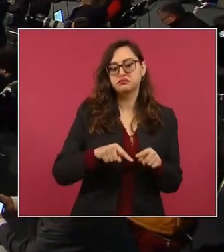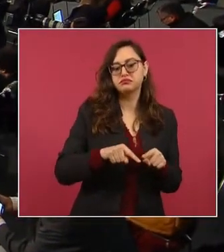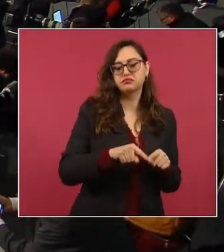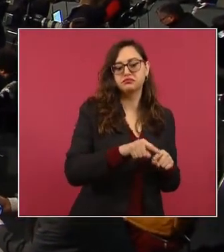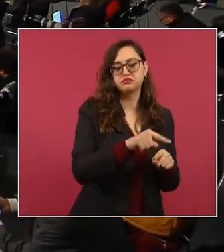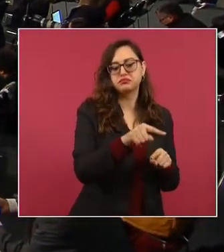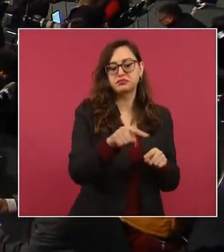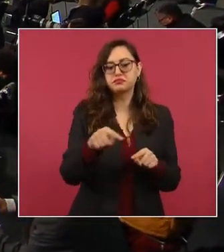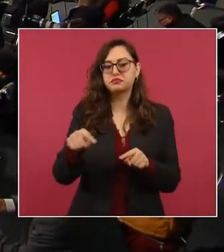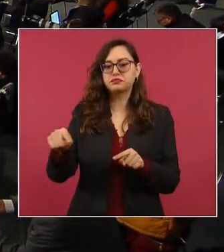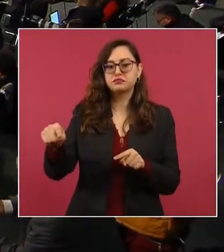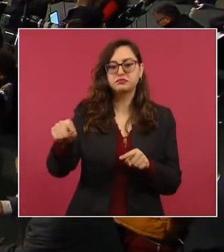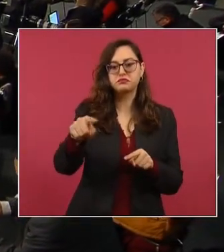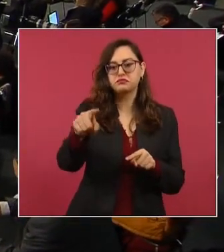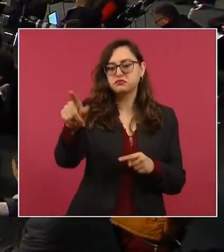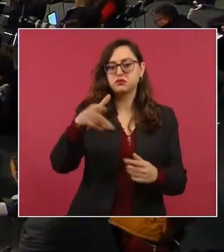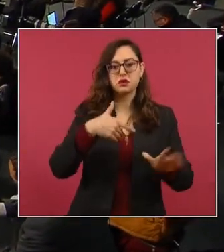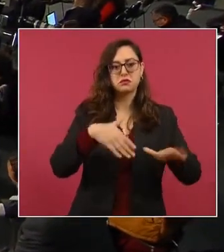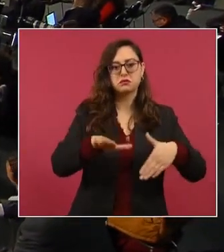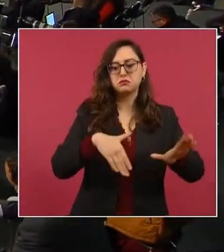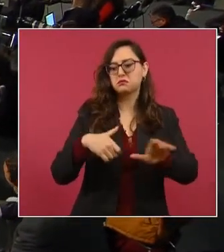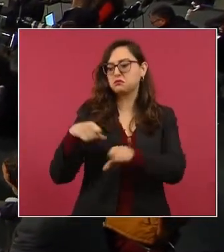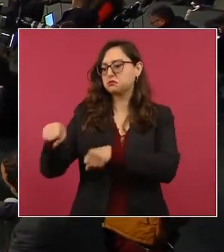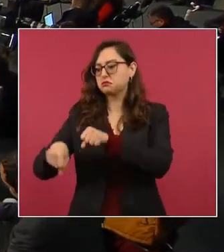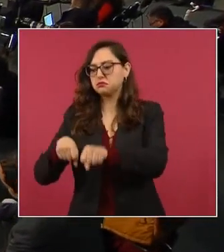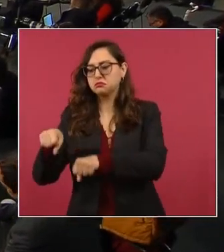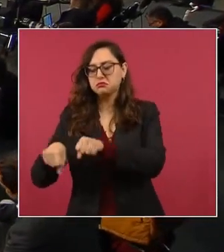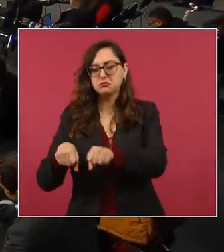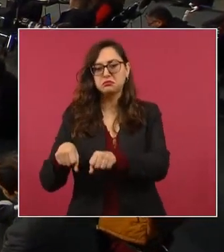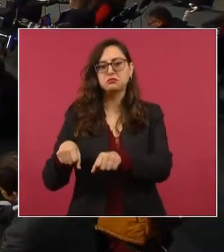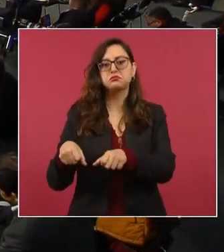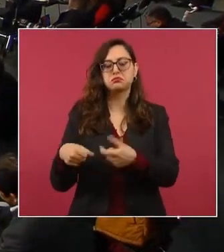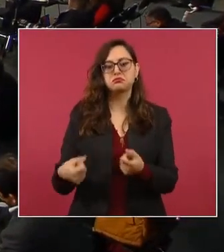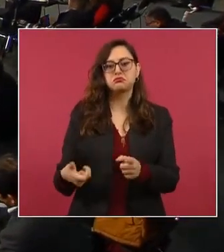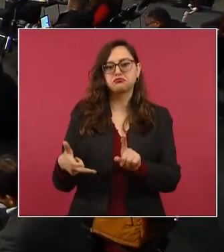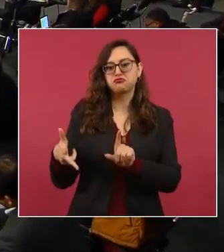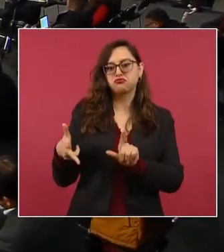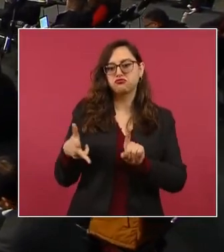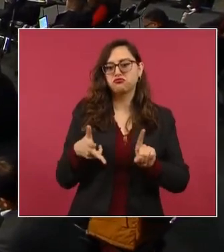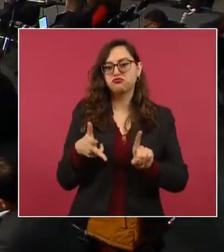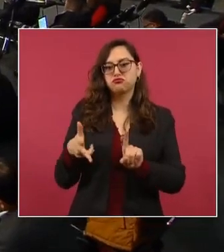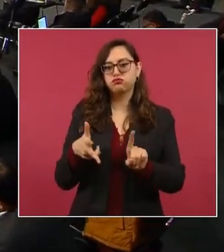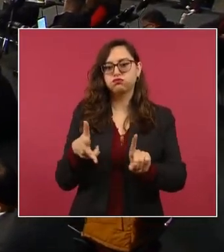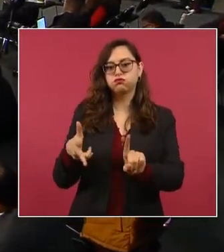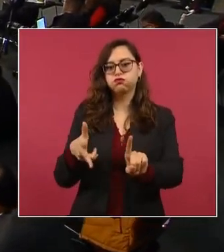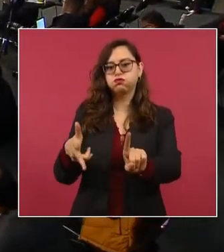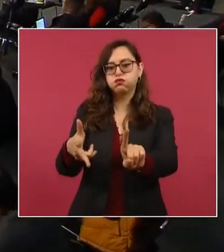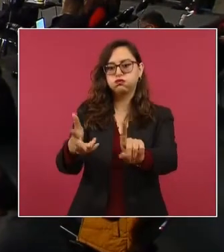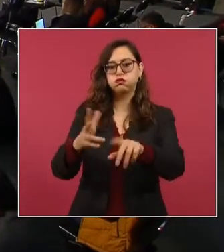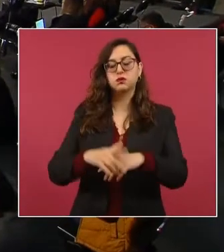un sendero para caminar y para bicicletas, y alcanza